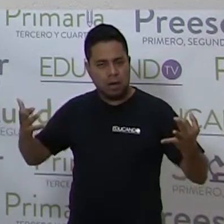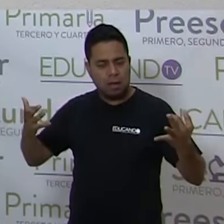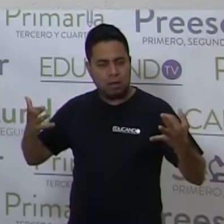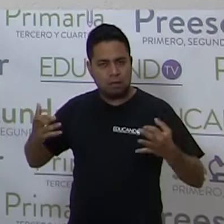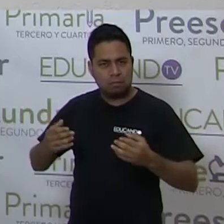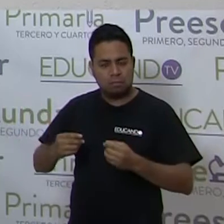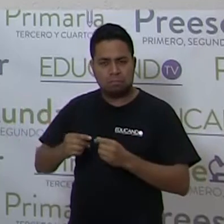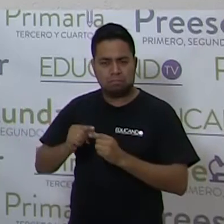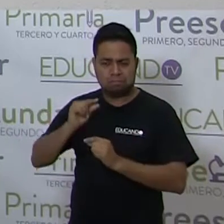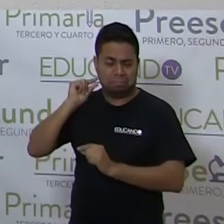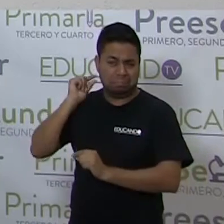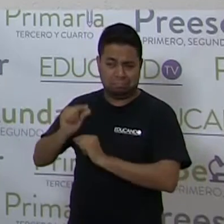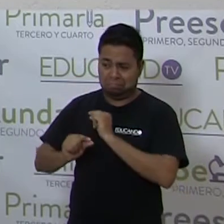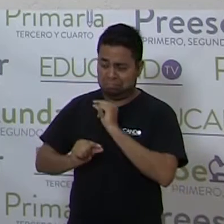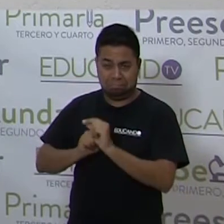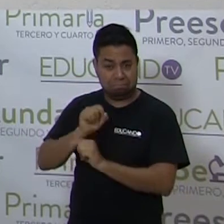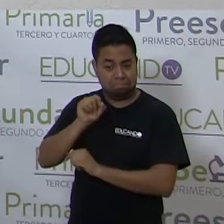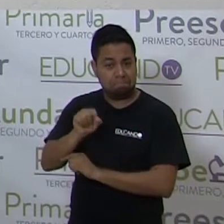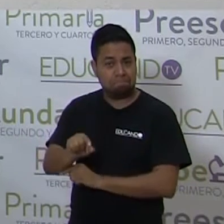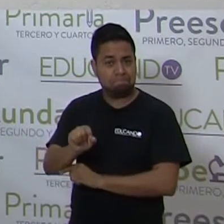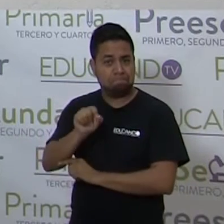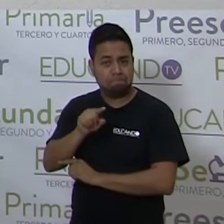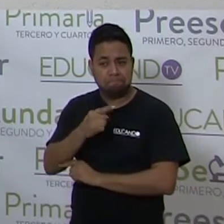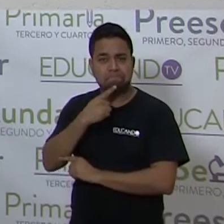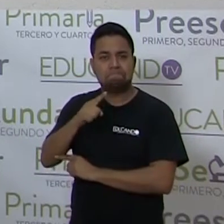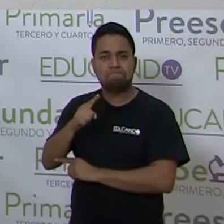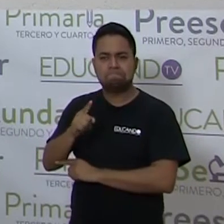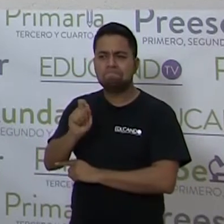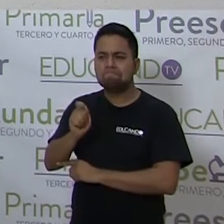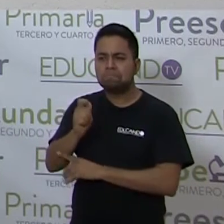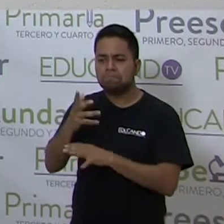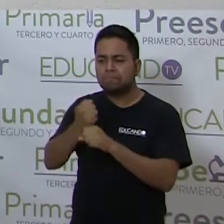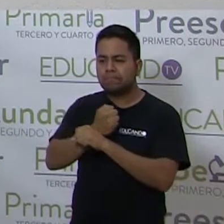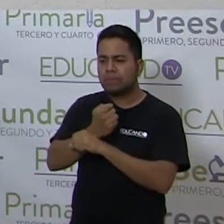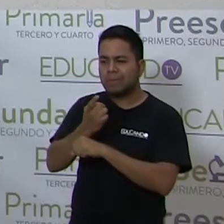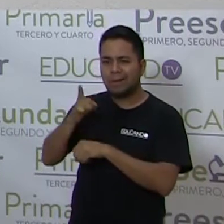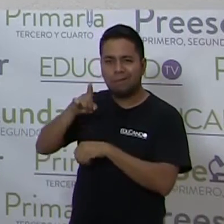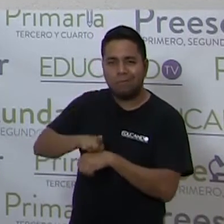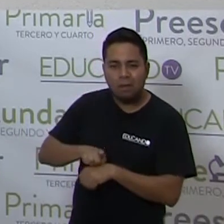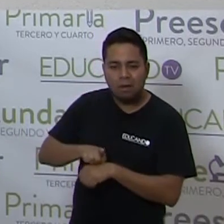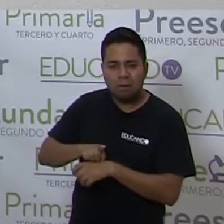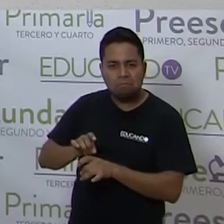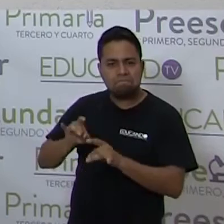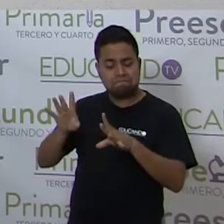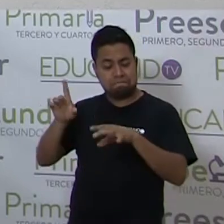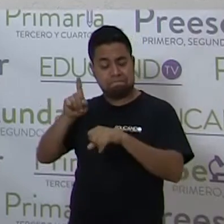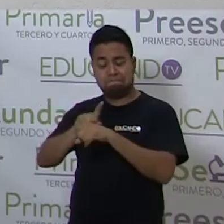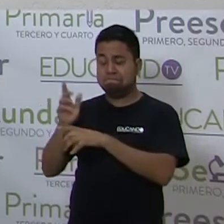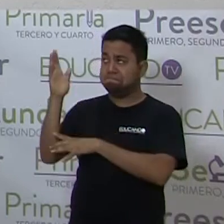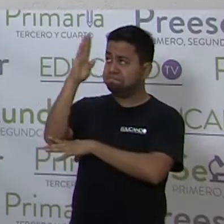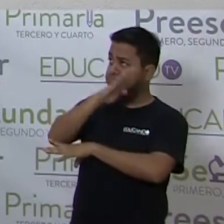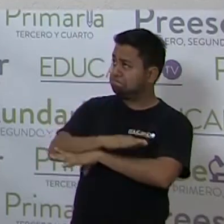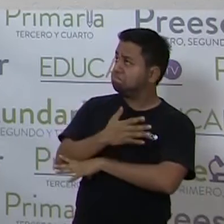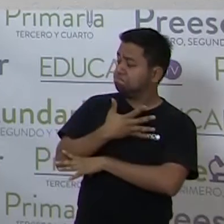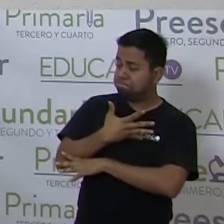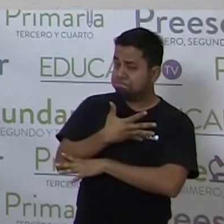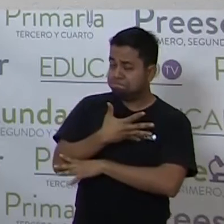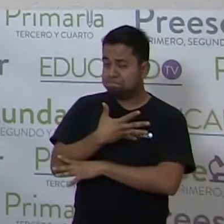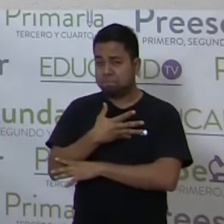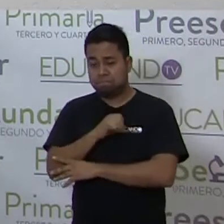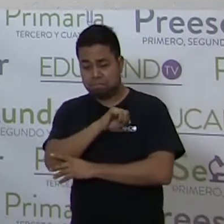Y así sucesivamente dijeron día, y el día fue hecho. Dijeron la